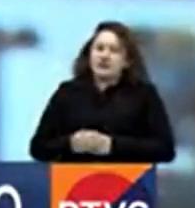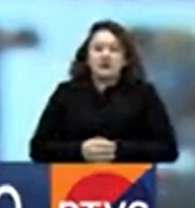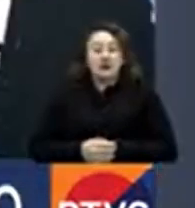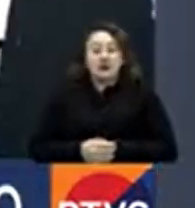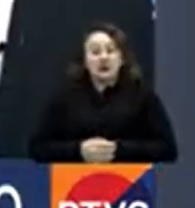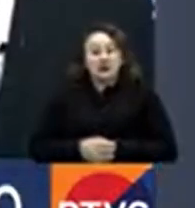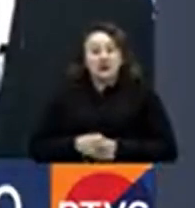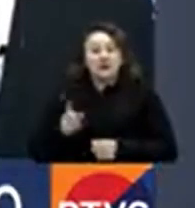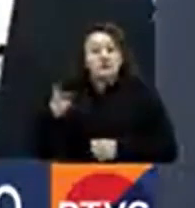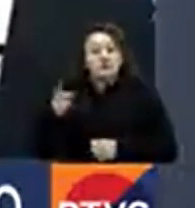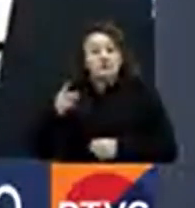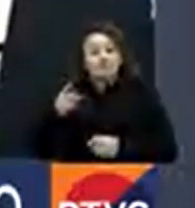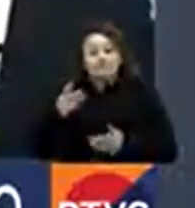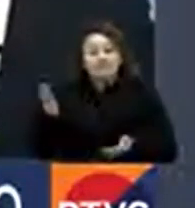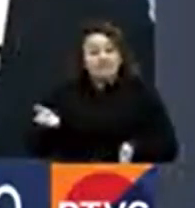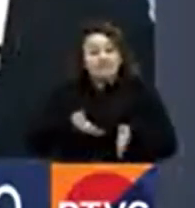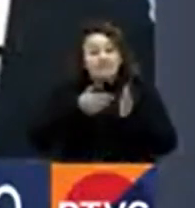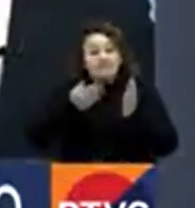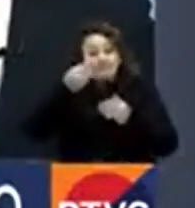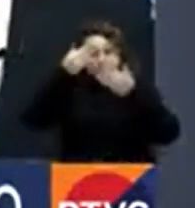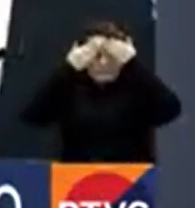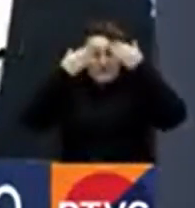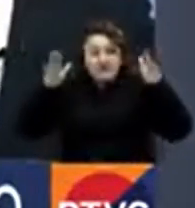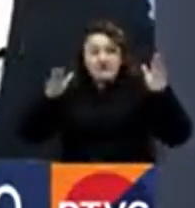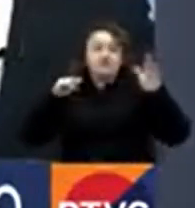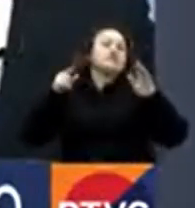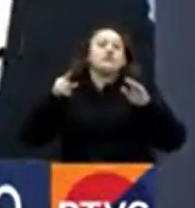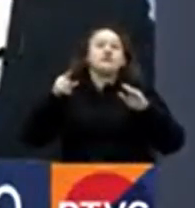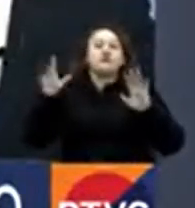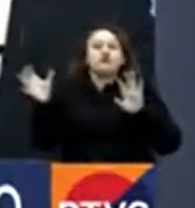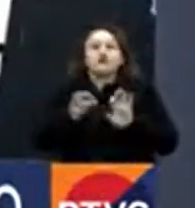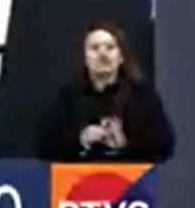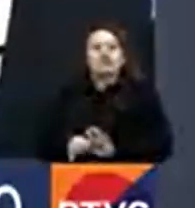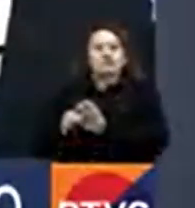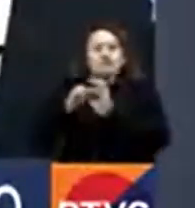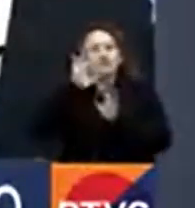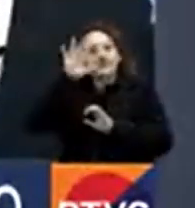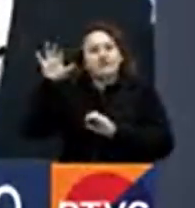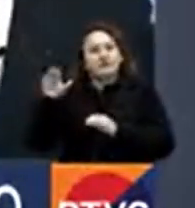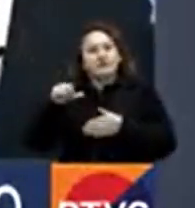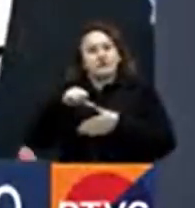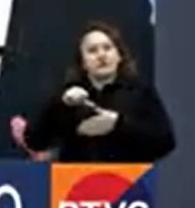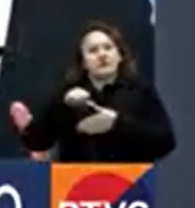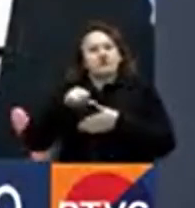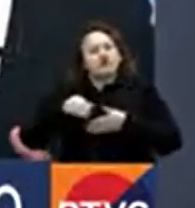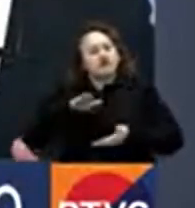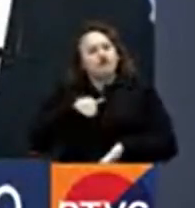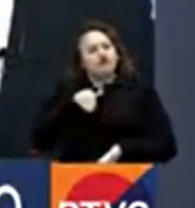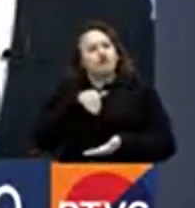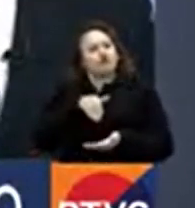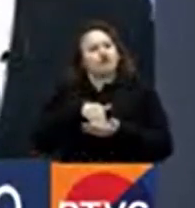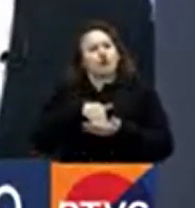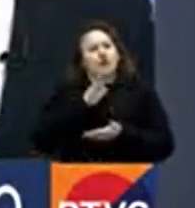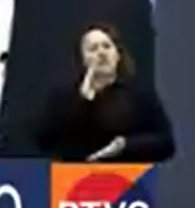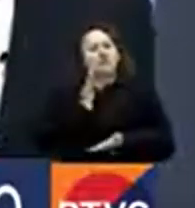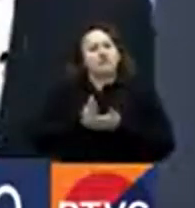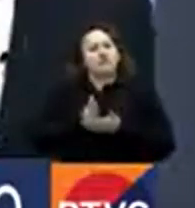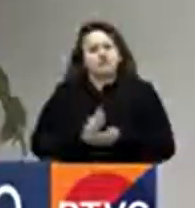la democracia y pidieron la unión de los países suramericanos para que sienten una posición clara y tajante al